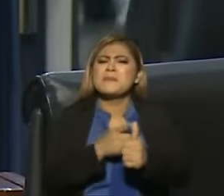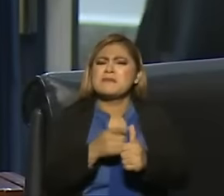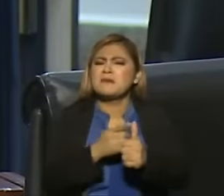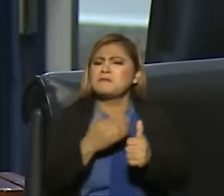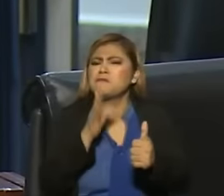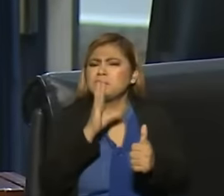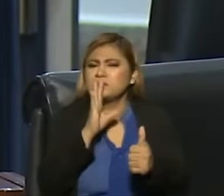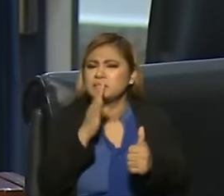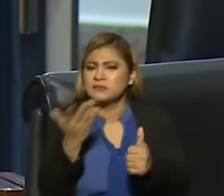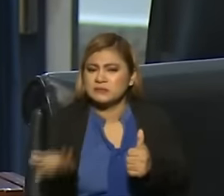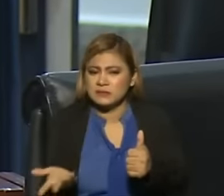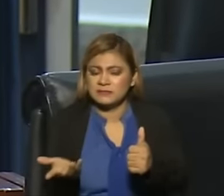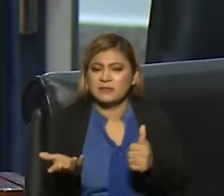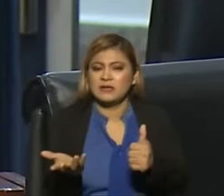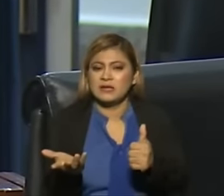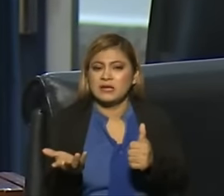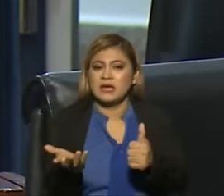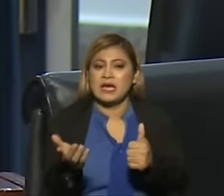referencia a la